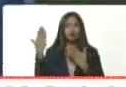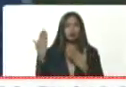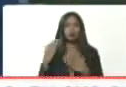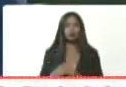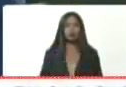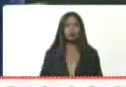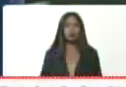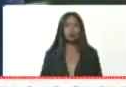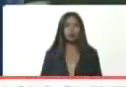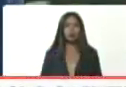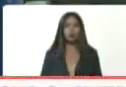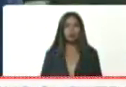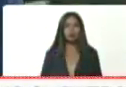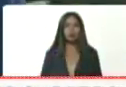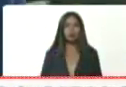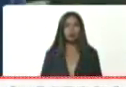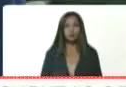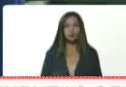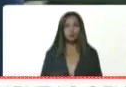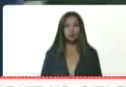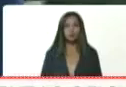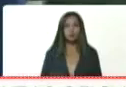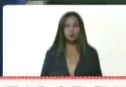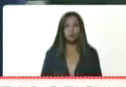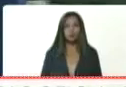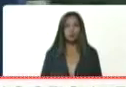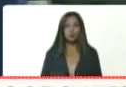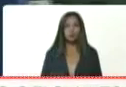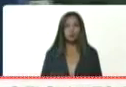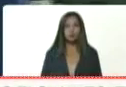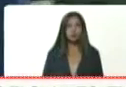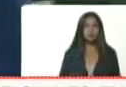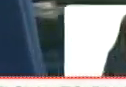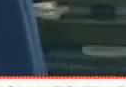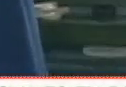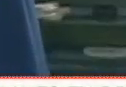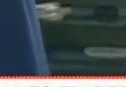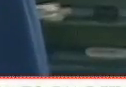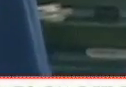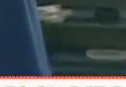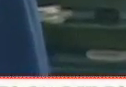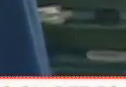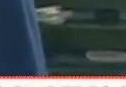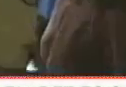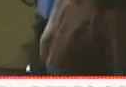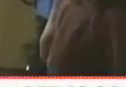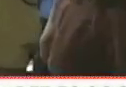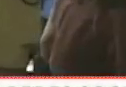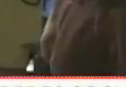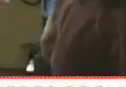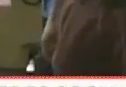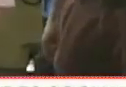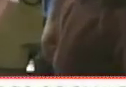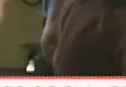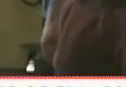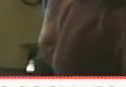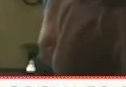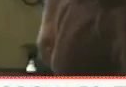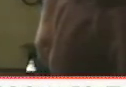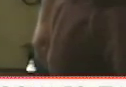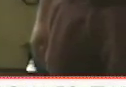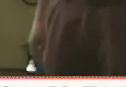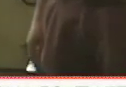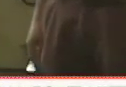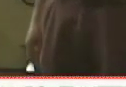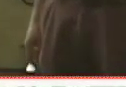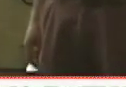bueno y aquí estamos en estas gloriosas tierras carabobeñas en la zona industrial de valencia el